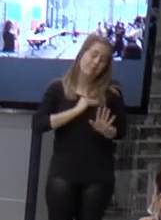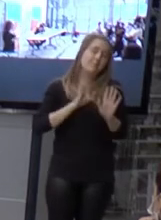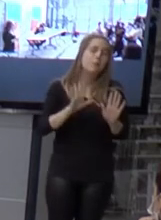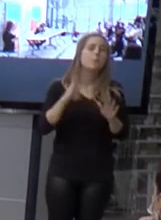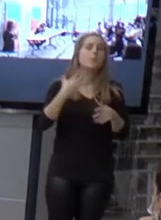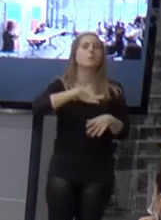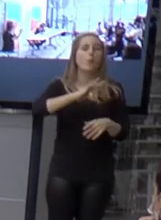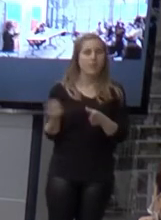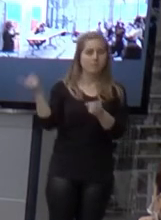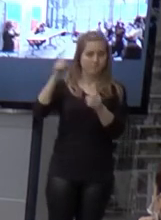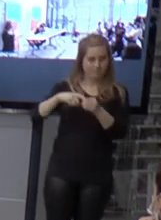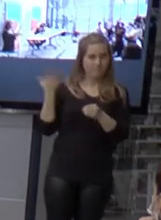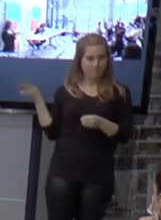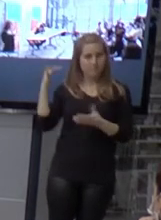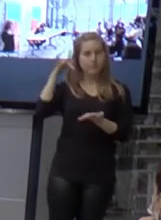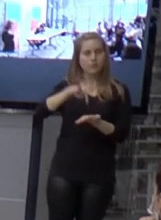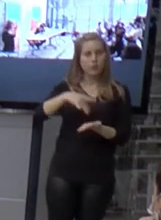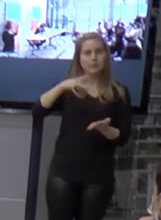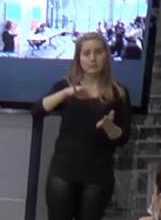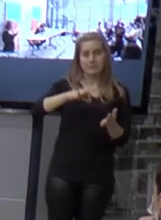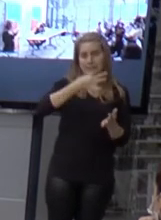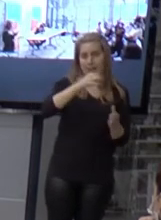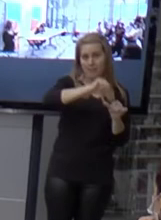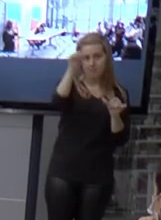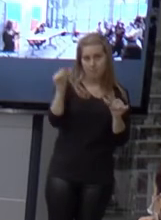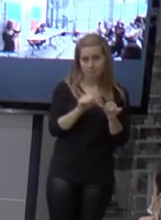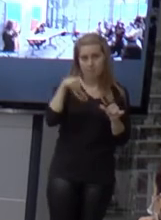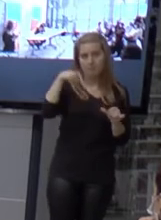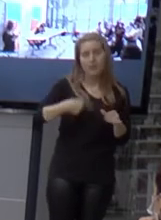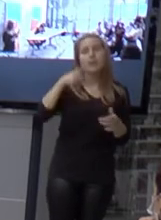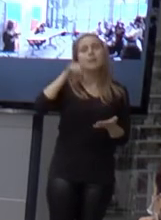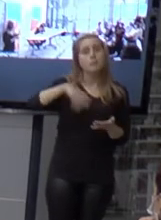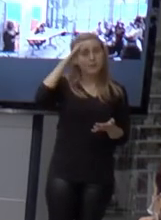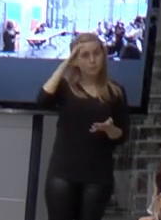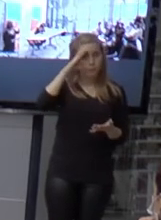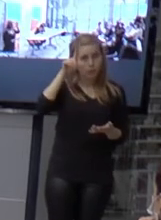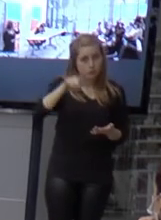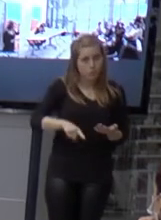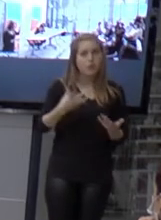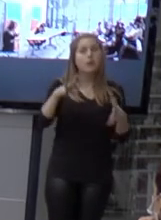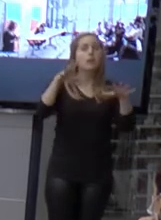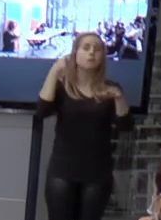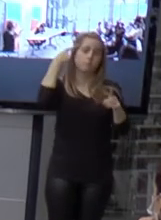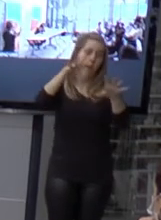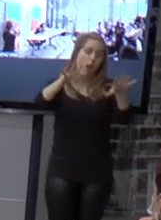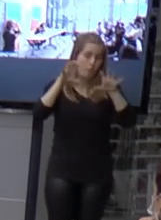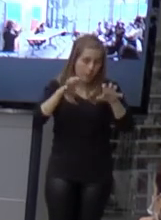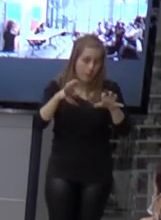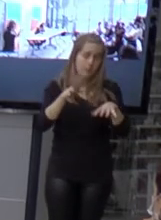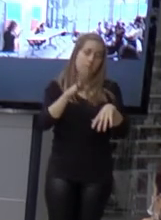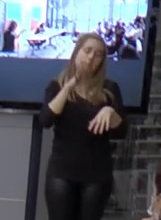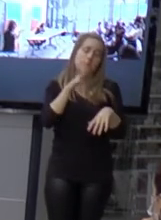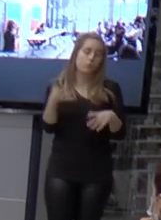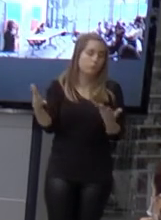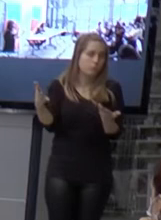poder contar con usted esta tarde y, desde luego, poder escucharle y seguramente que aprender muchísimo